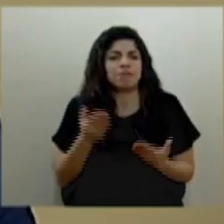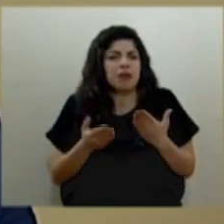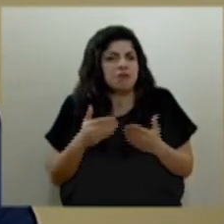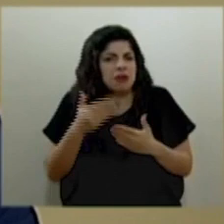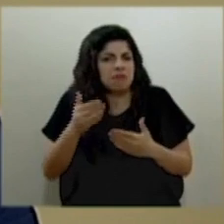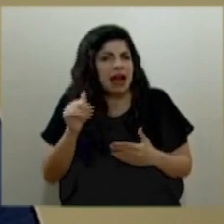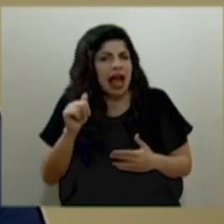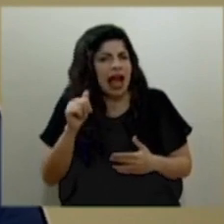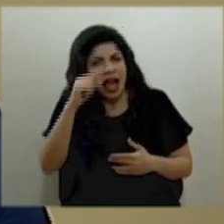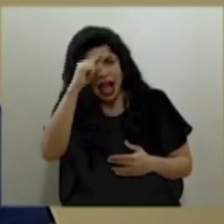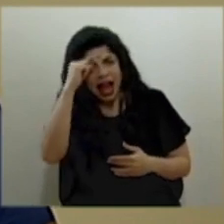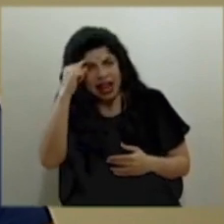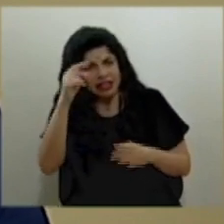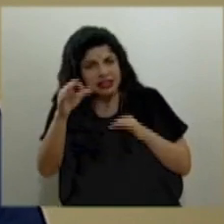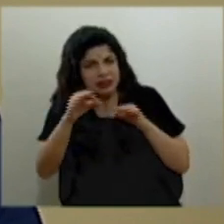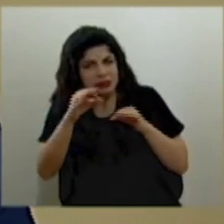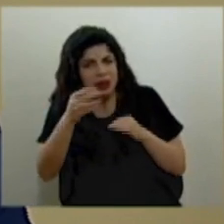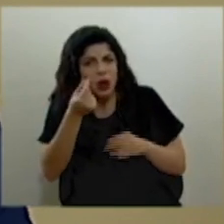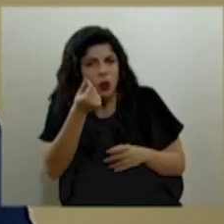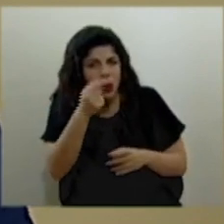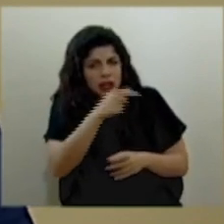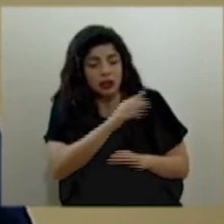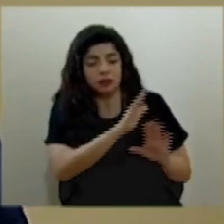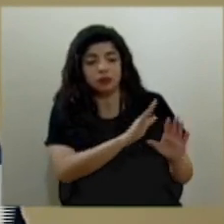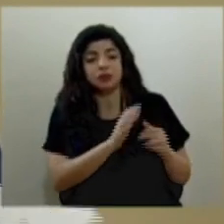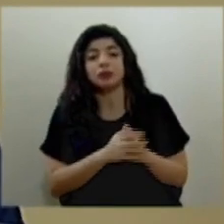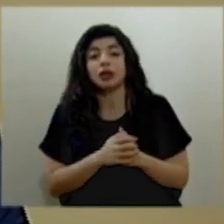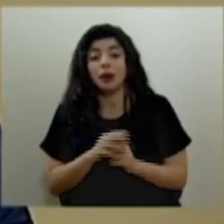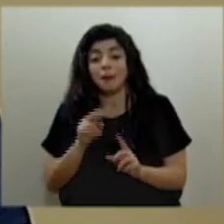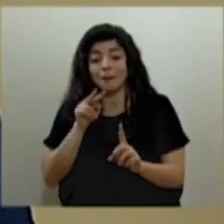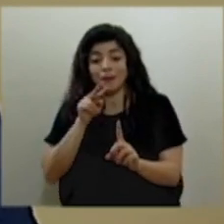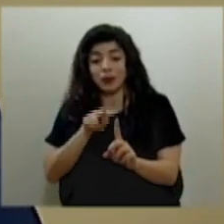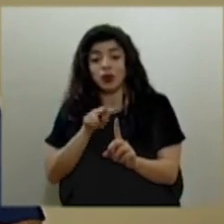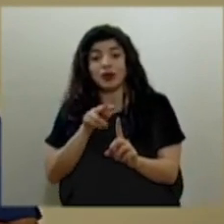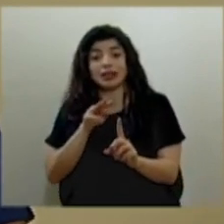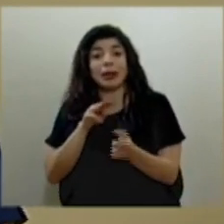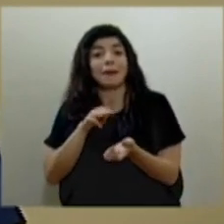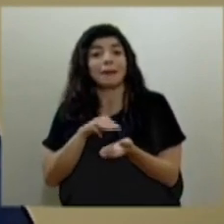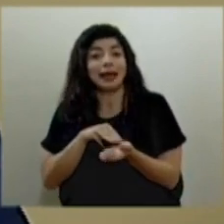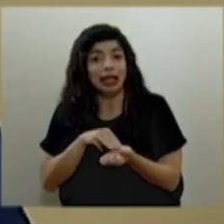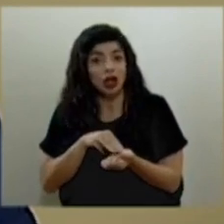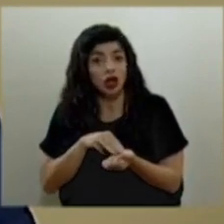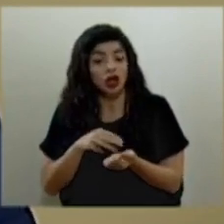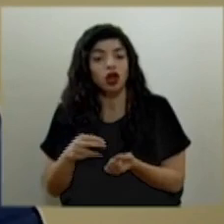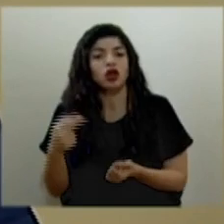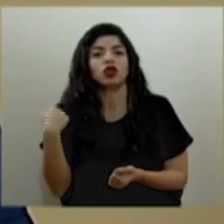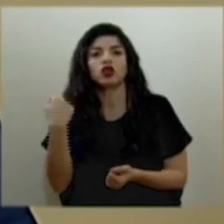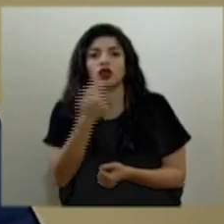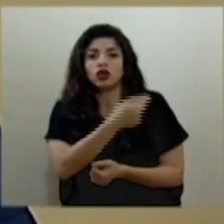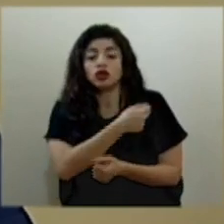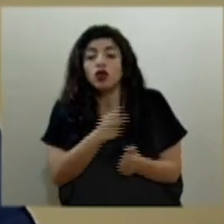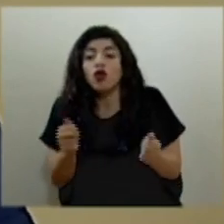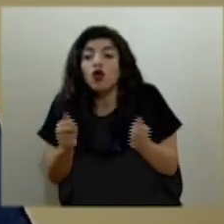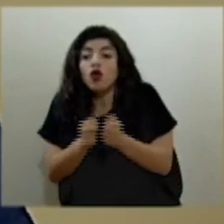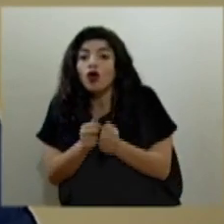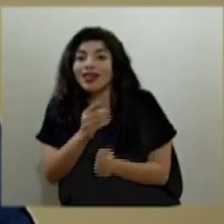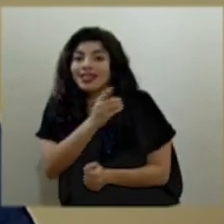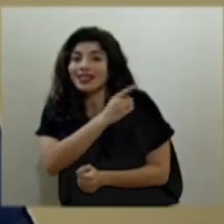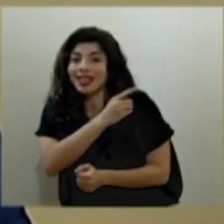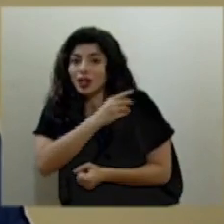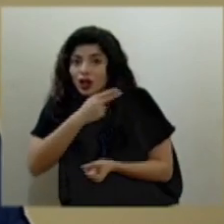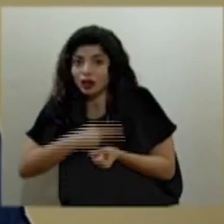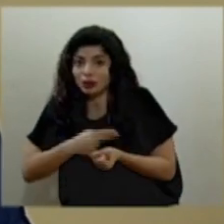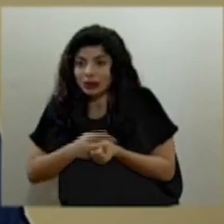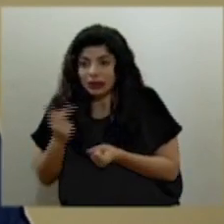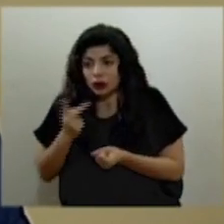don Alex se va a referir a los costos de todo esto. Desde el punto de vista médico, nosotros en conjunto con los directores de los